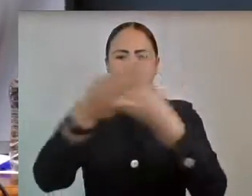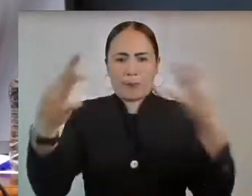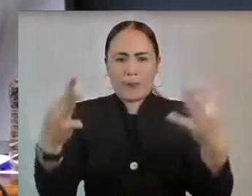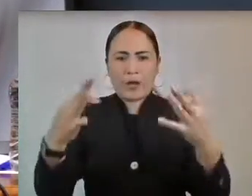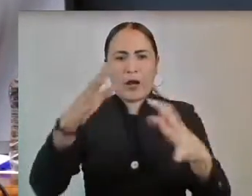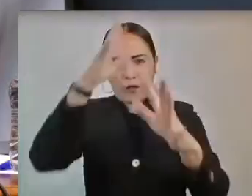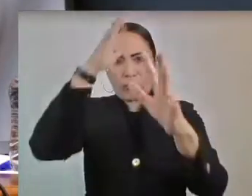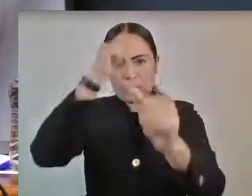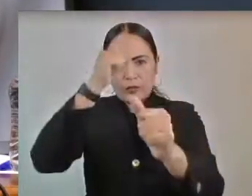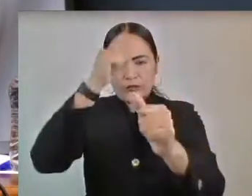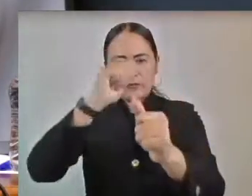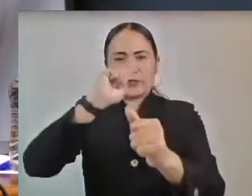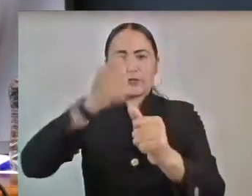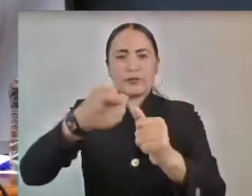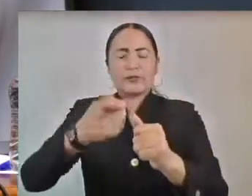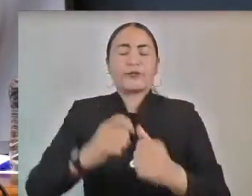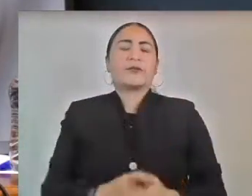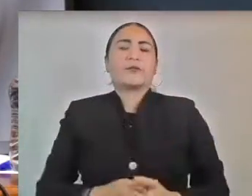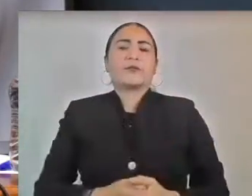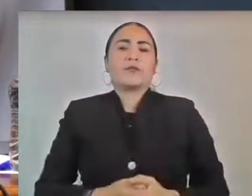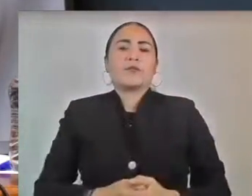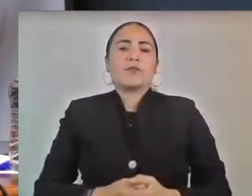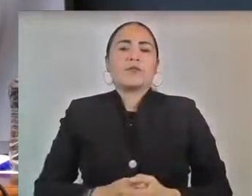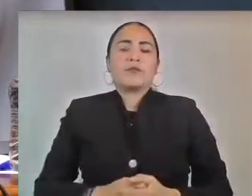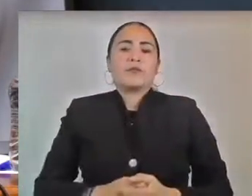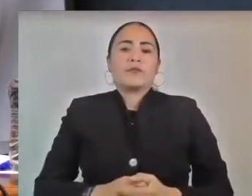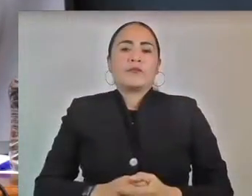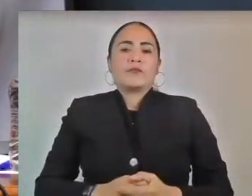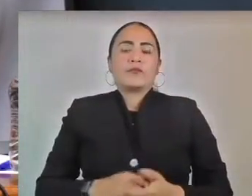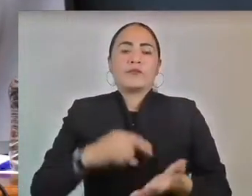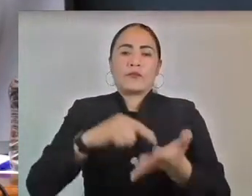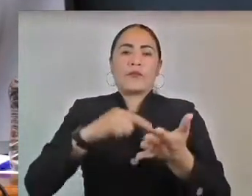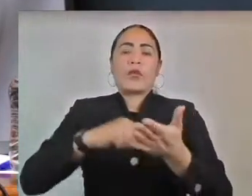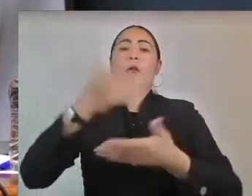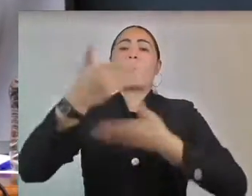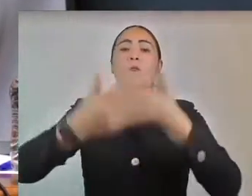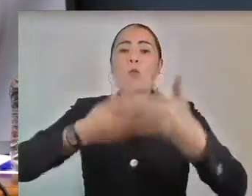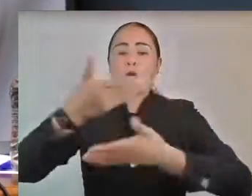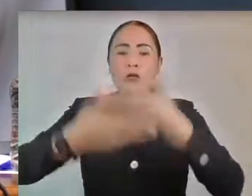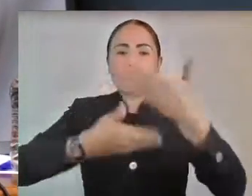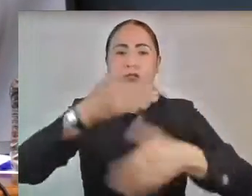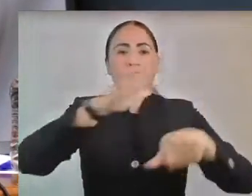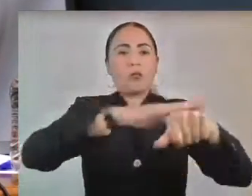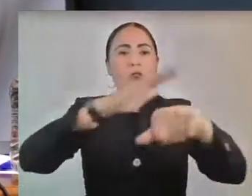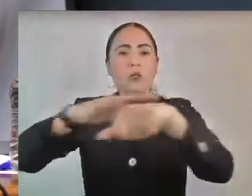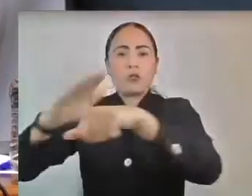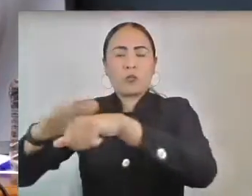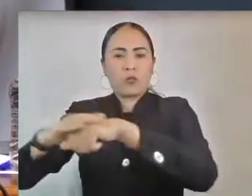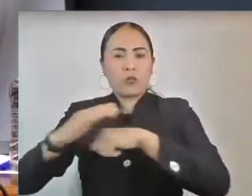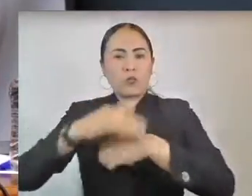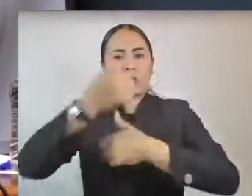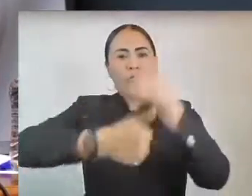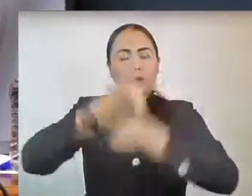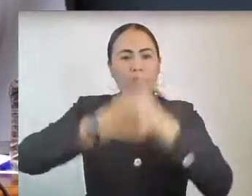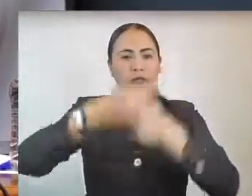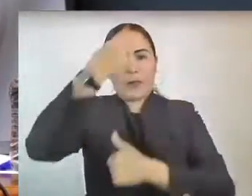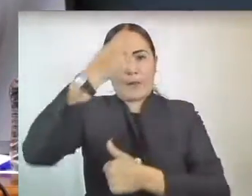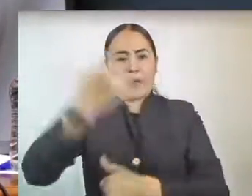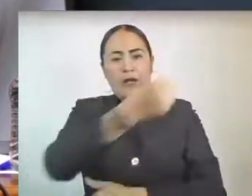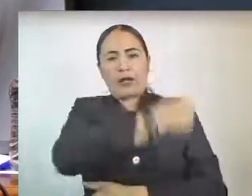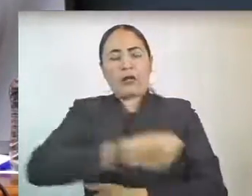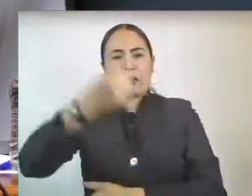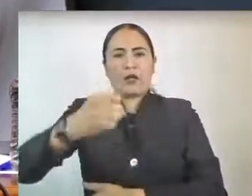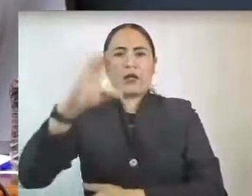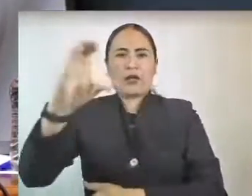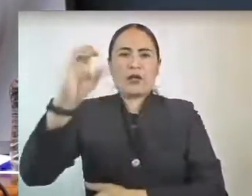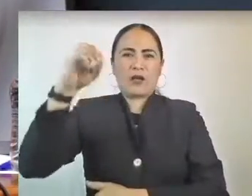acuerdo, por el que se establece el proceso y la convocatoria para la designación del Contralor General del Tribunal